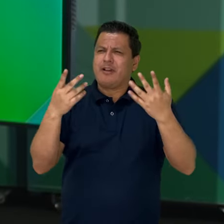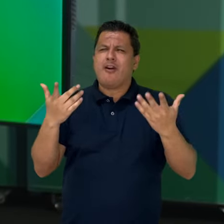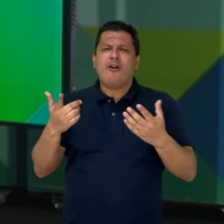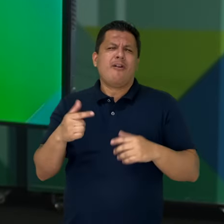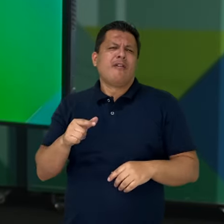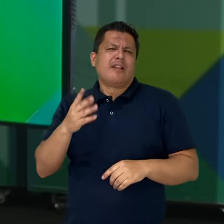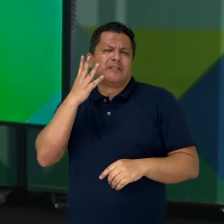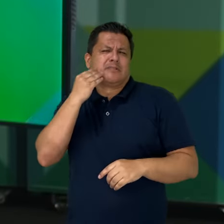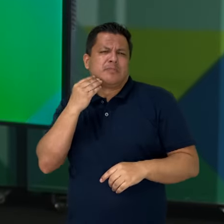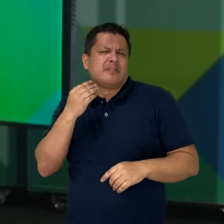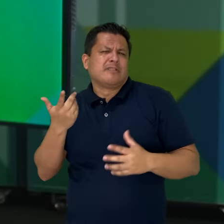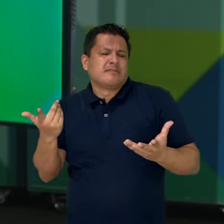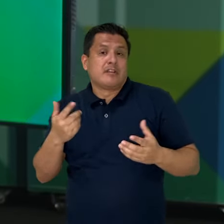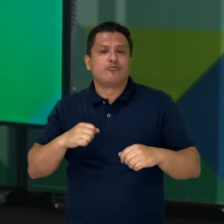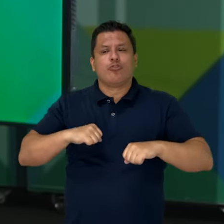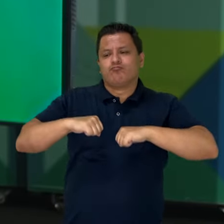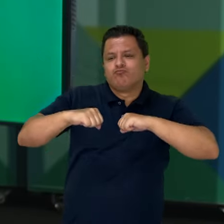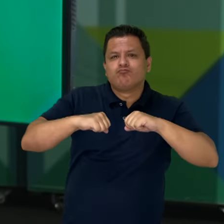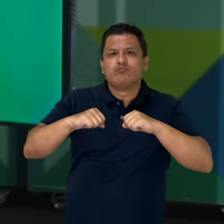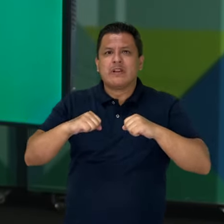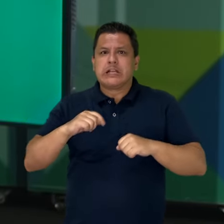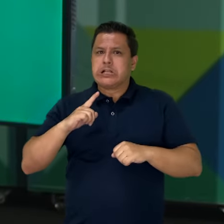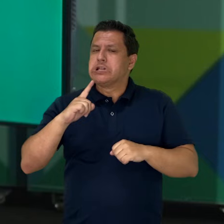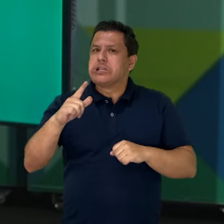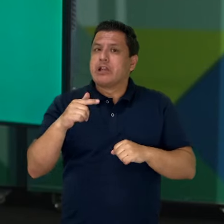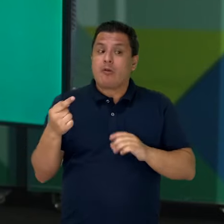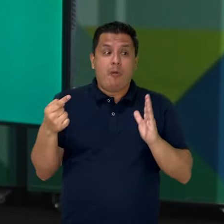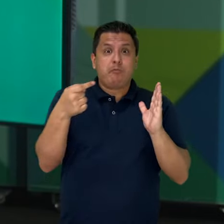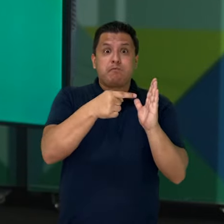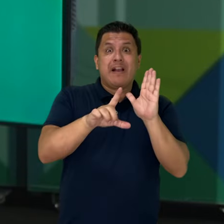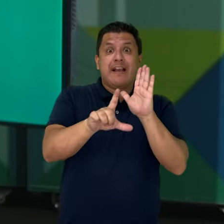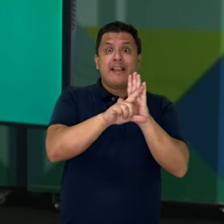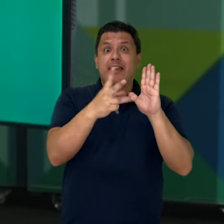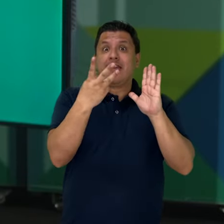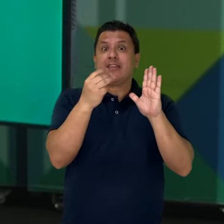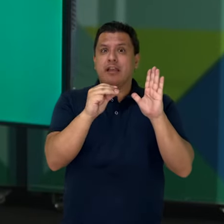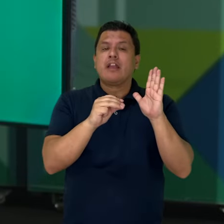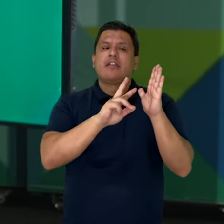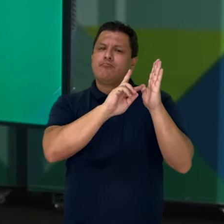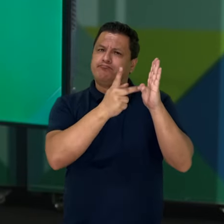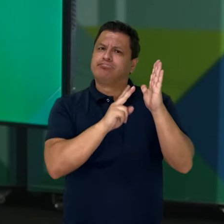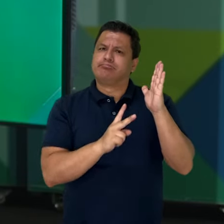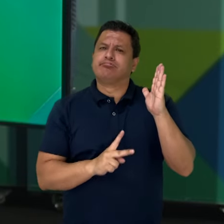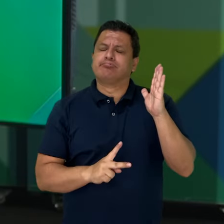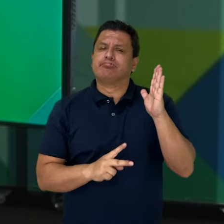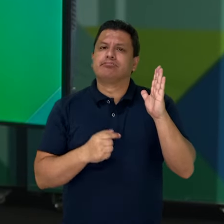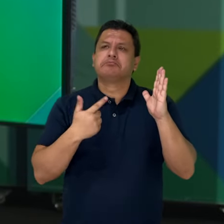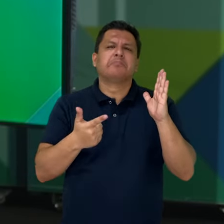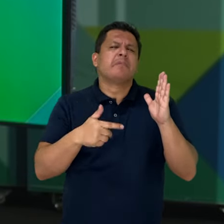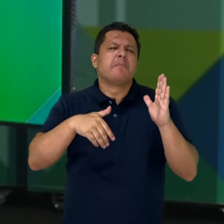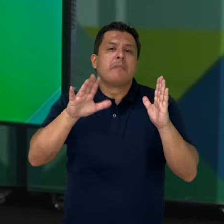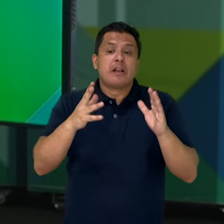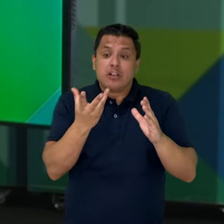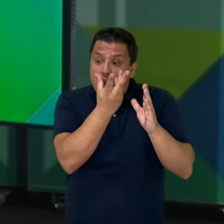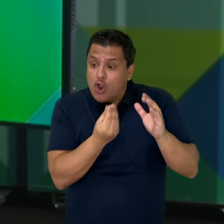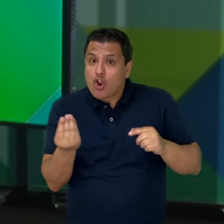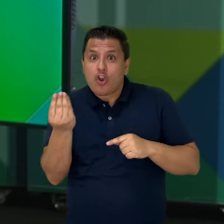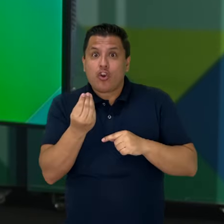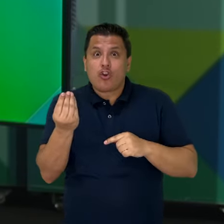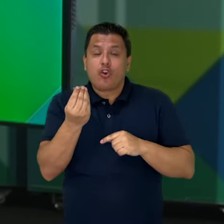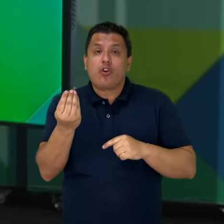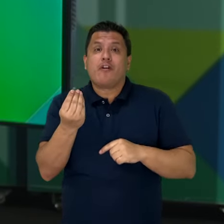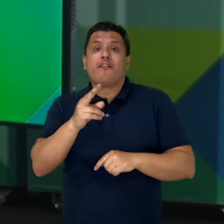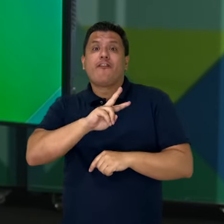experiencia se resume en el liderazgo frente a la discusión Nacional de la Reforma a la ley 30 especialmente desde la